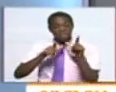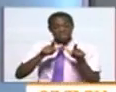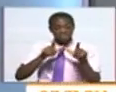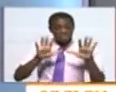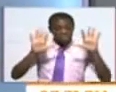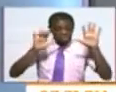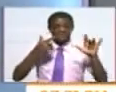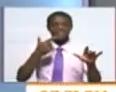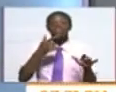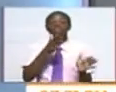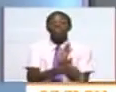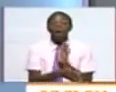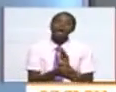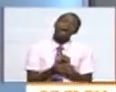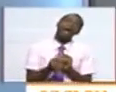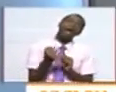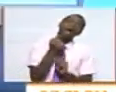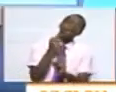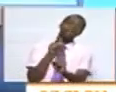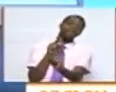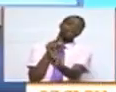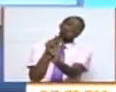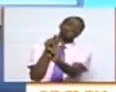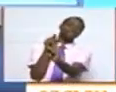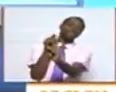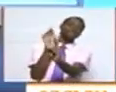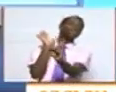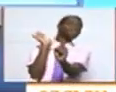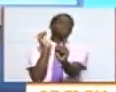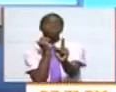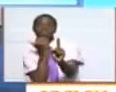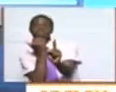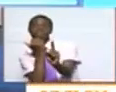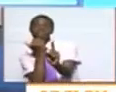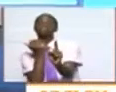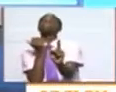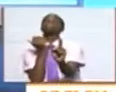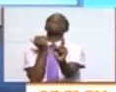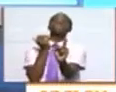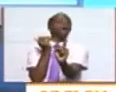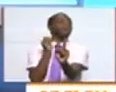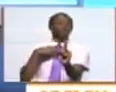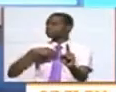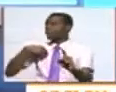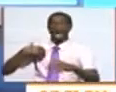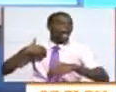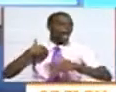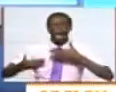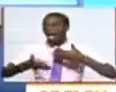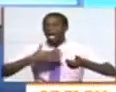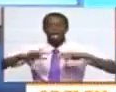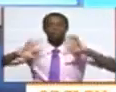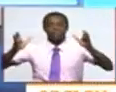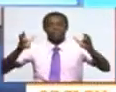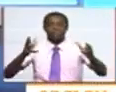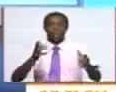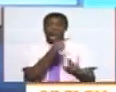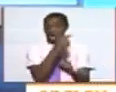medios. Nunca lo dijo él, pero vaya si cabe aquí. El equipo de investigación de TV